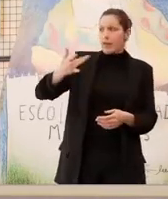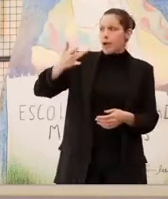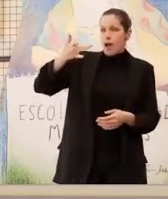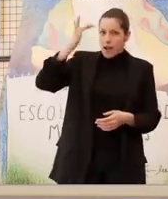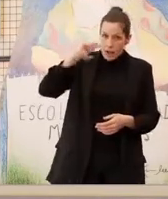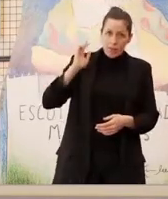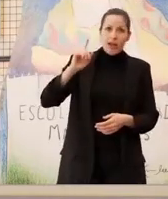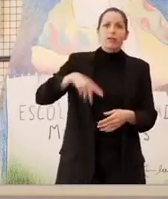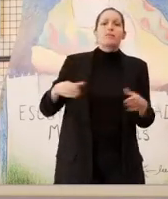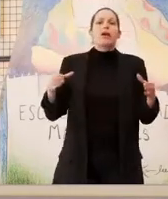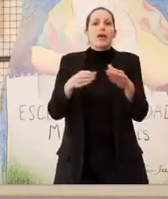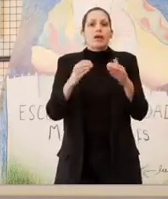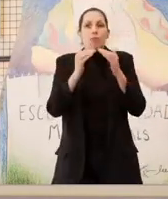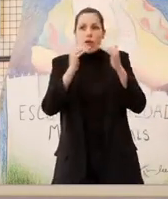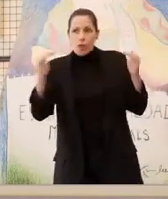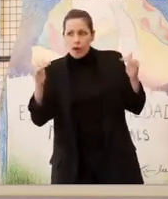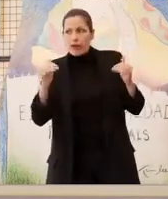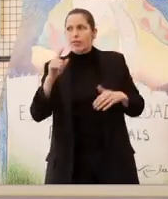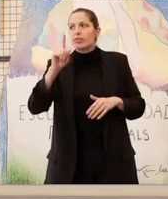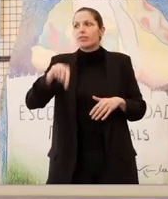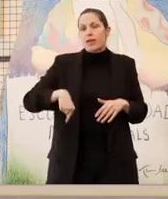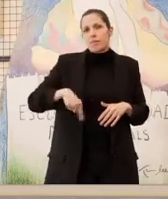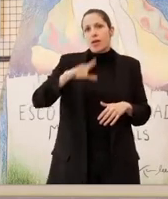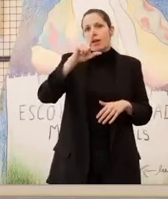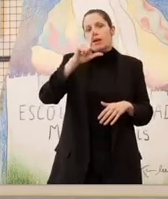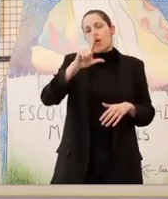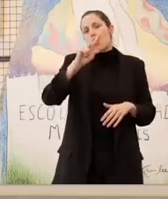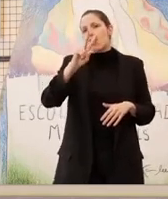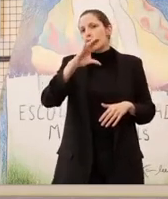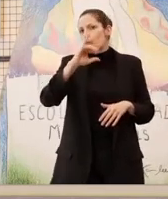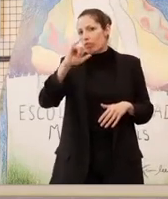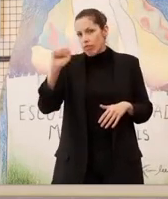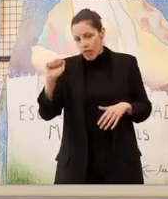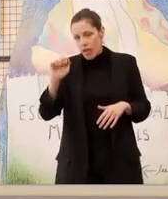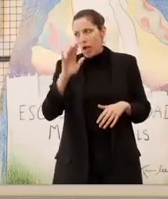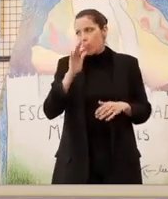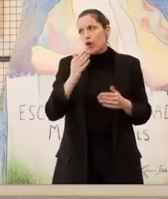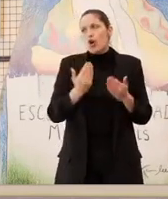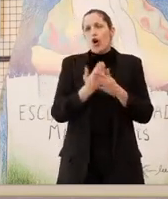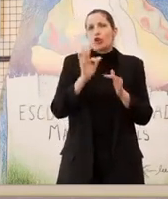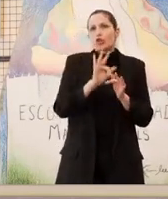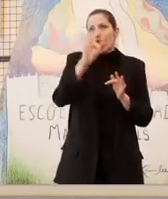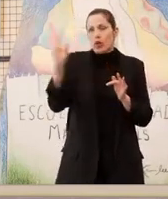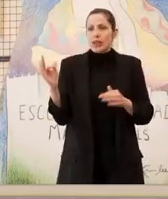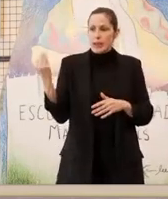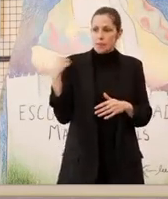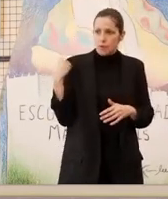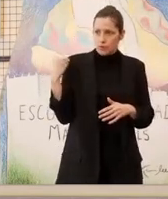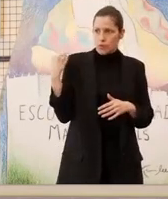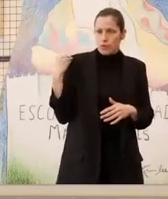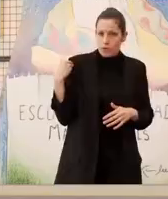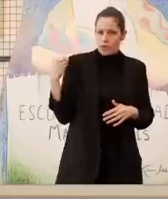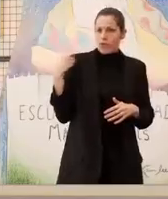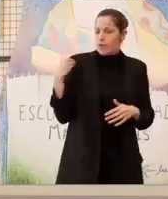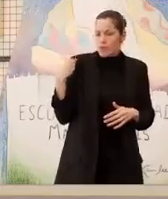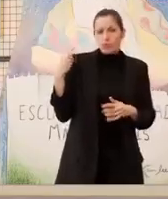bastante agradecimiento a Lucía todo el día a ti te parece tú crees es total en fin